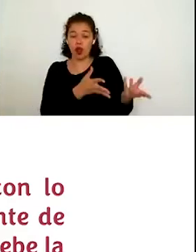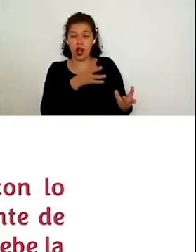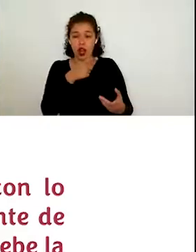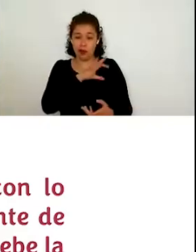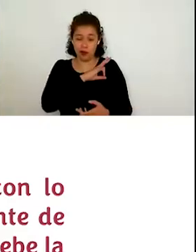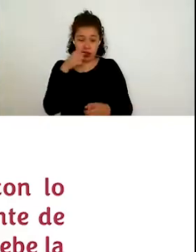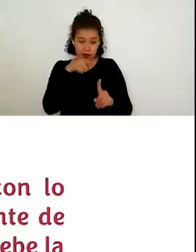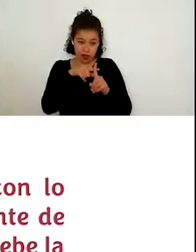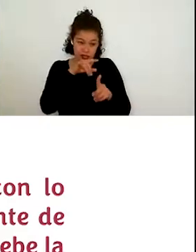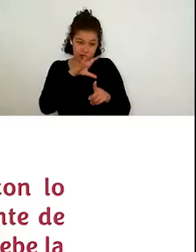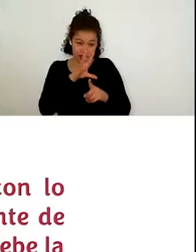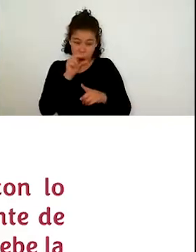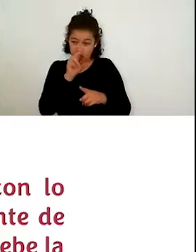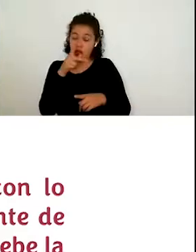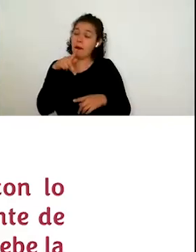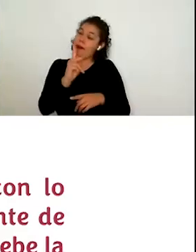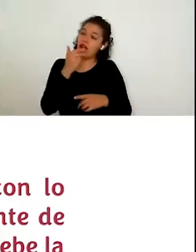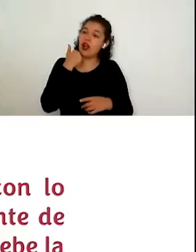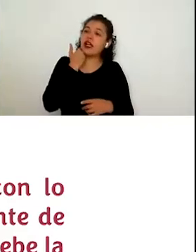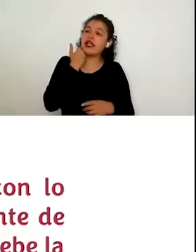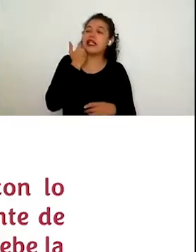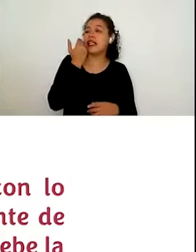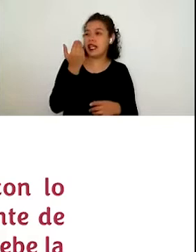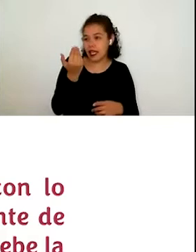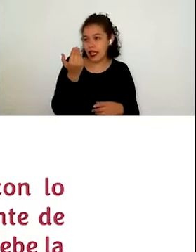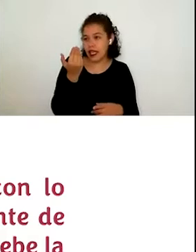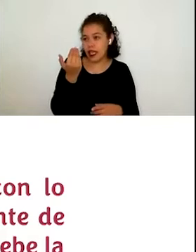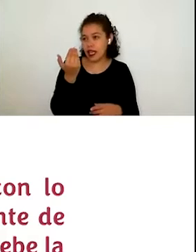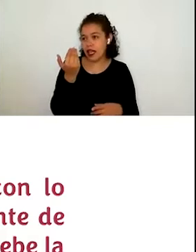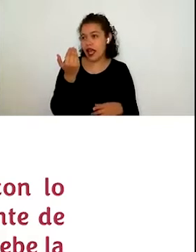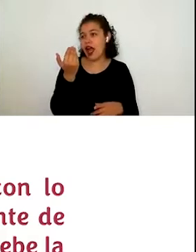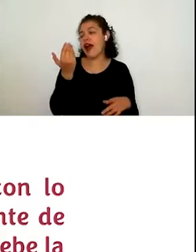pero tienen la intención, obviamente tienen que tener sus